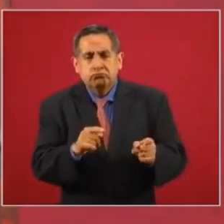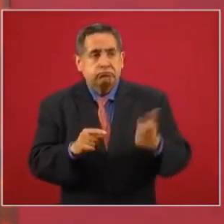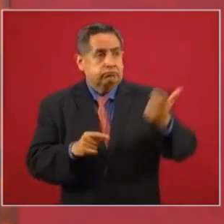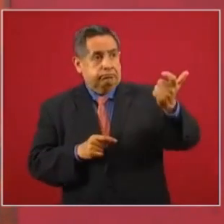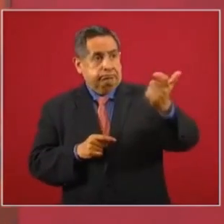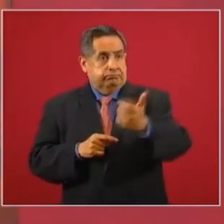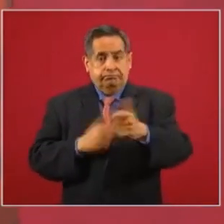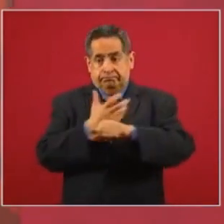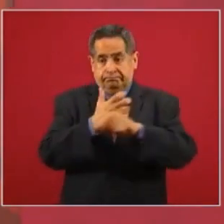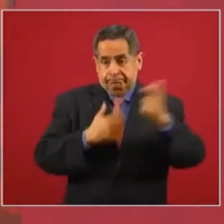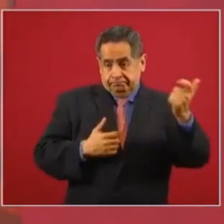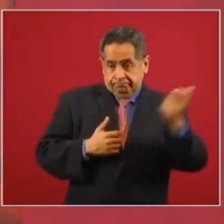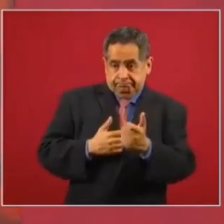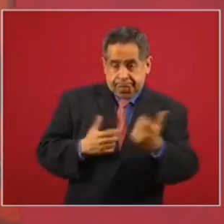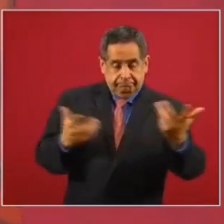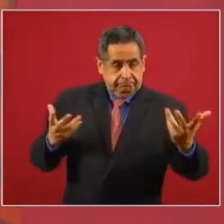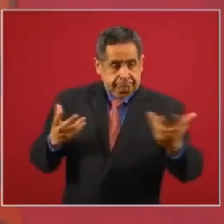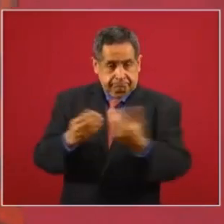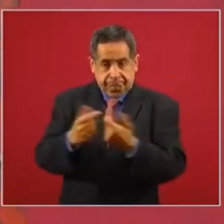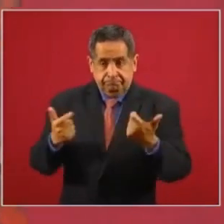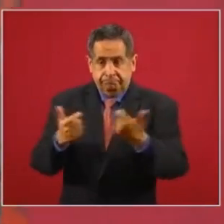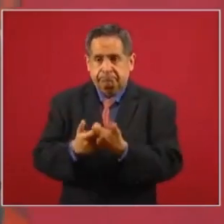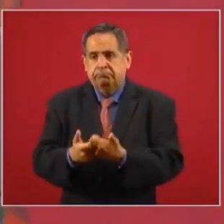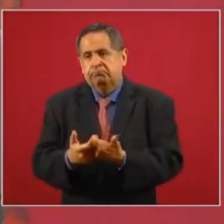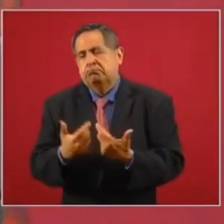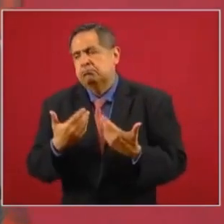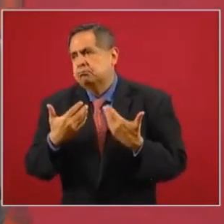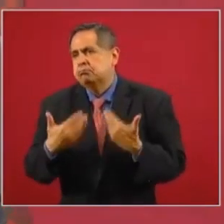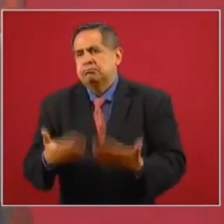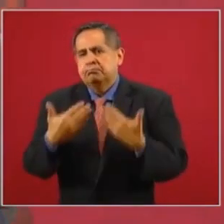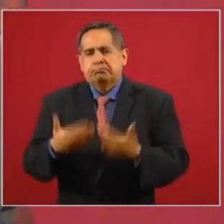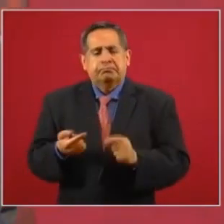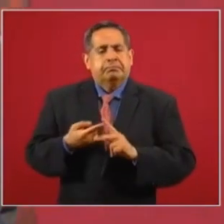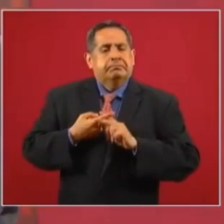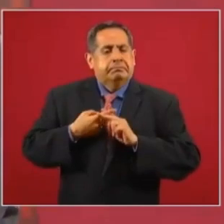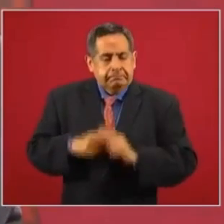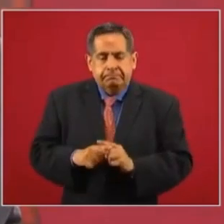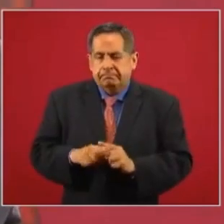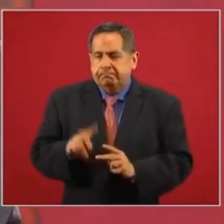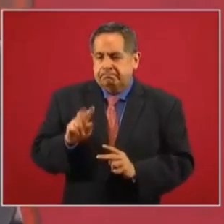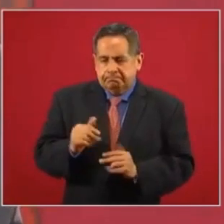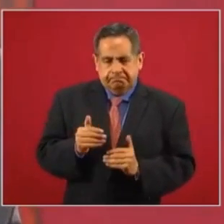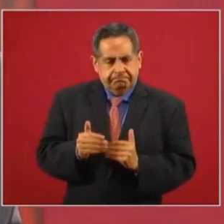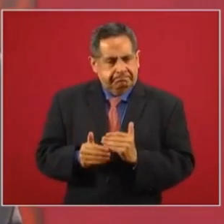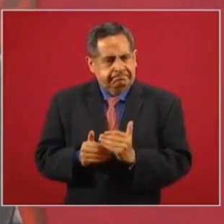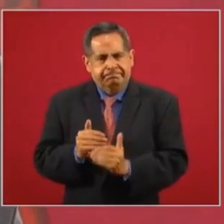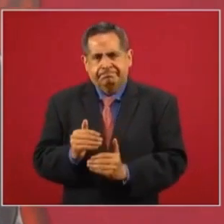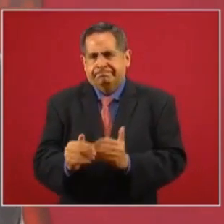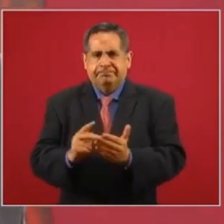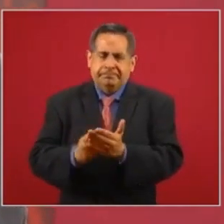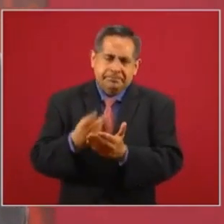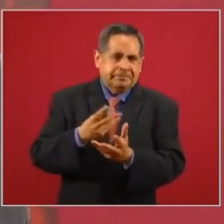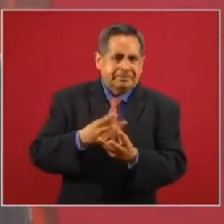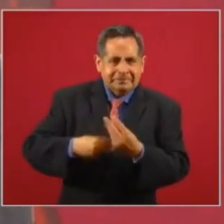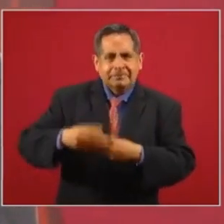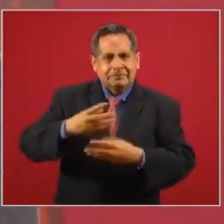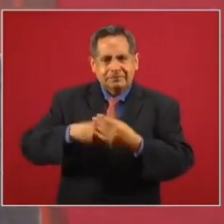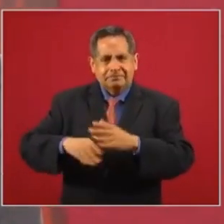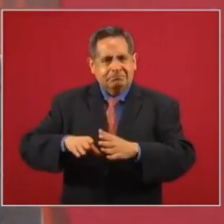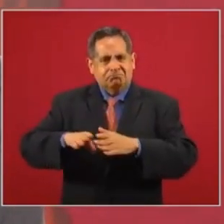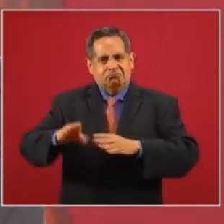remesas, nos llevó a reiniciar el